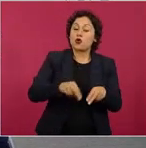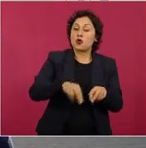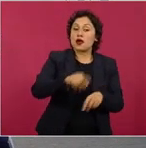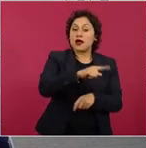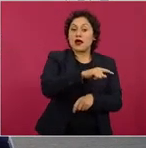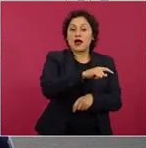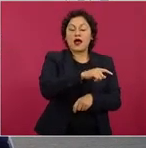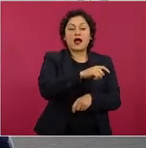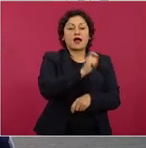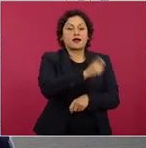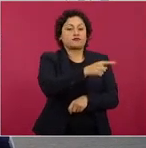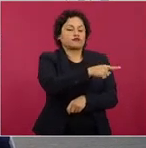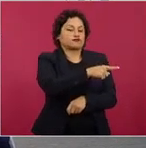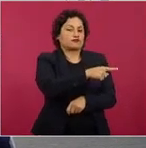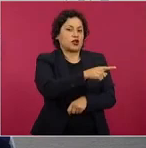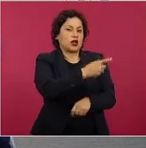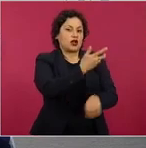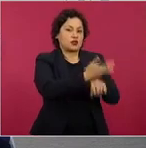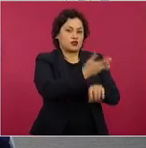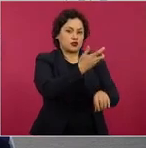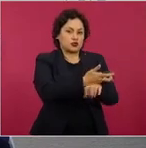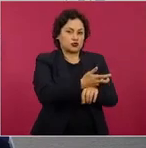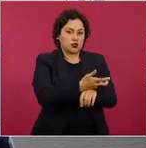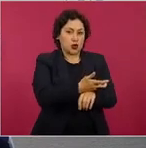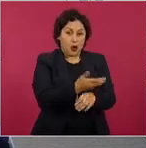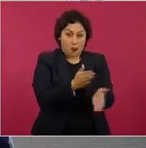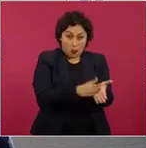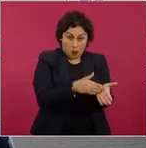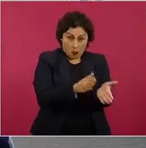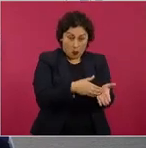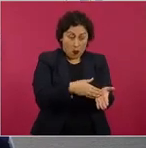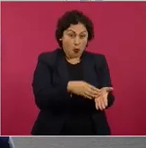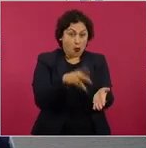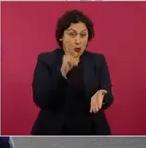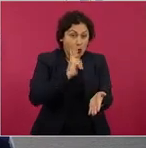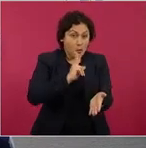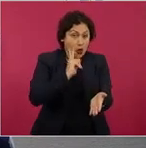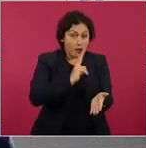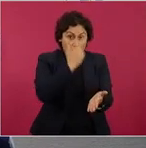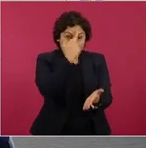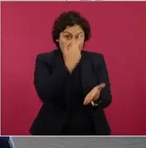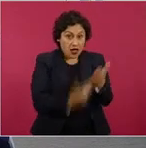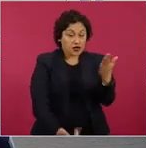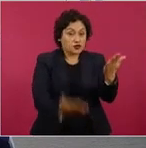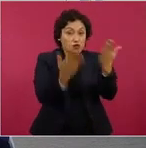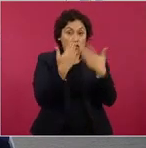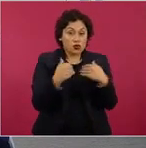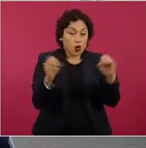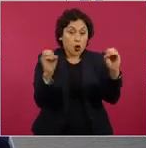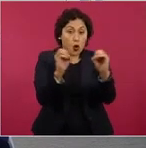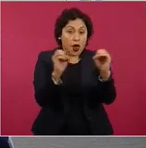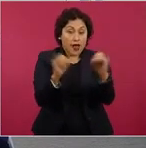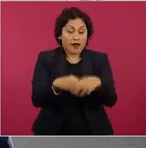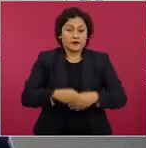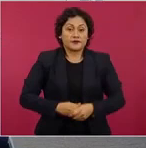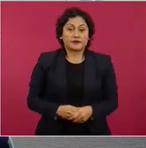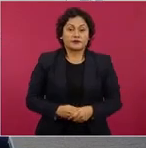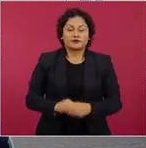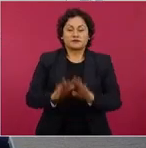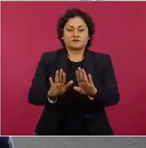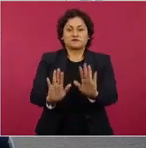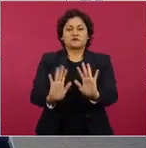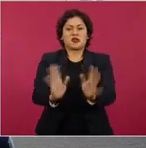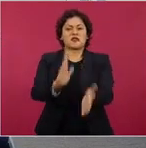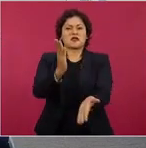una ilegalidad o un delito de tales personas. Está en la línea telefónica. Ya, párale.